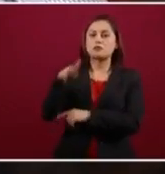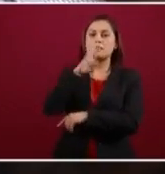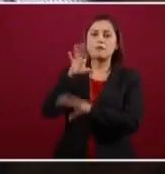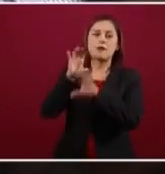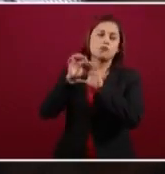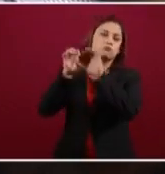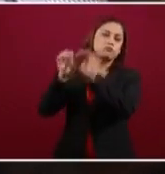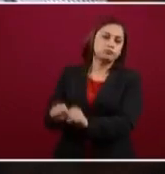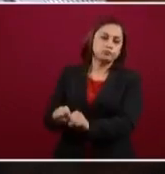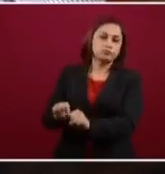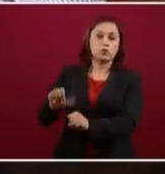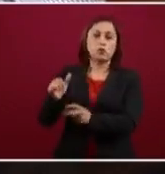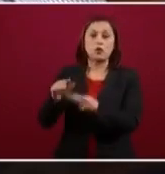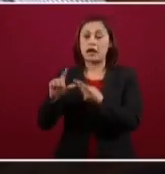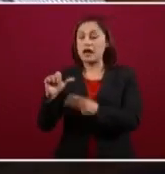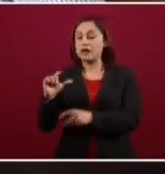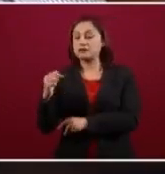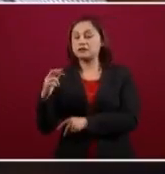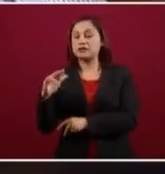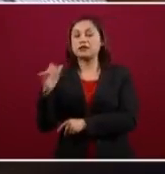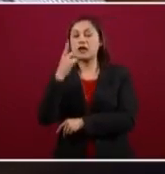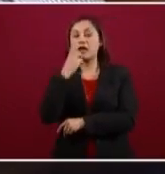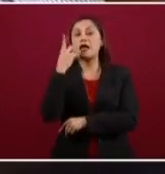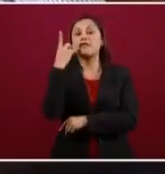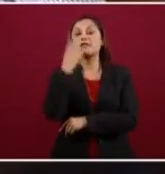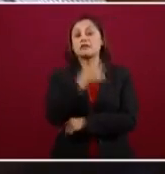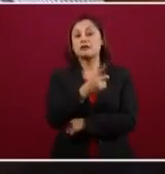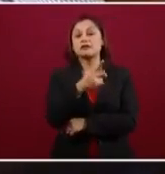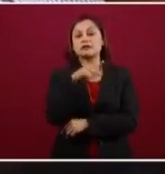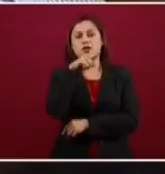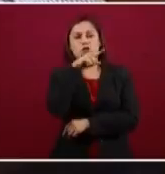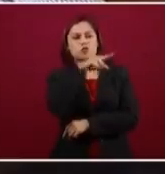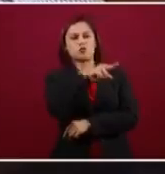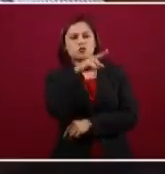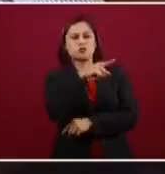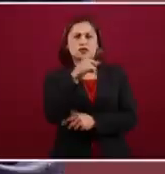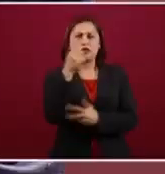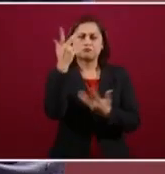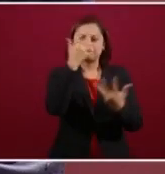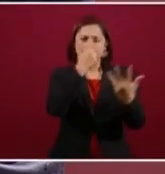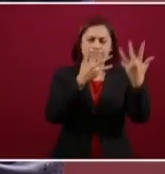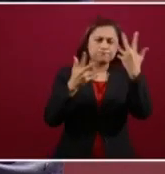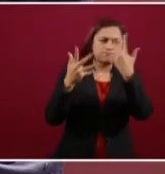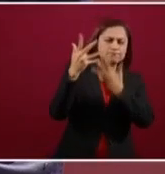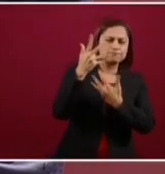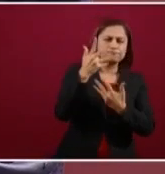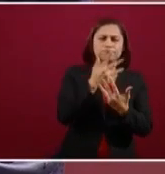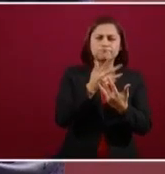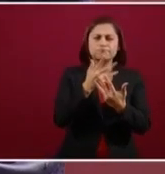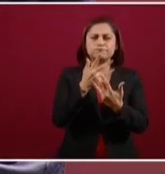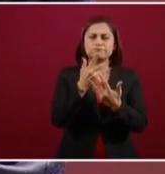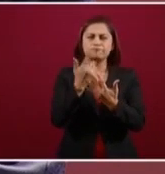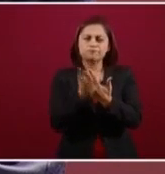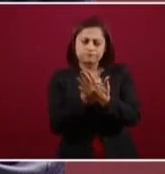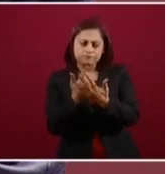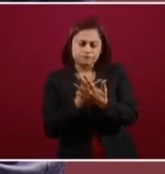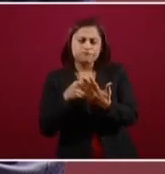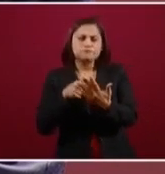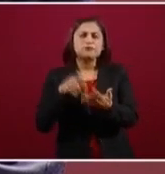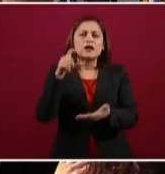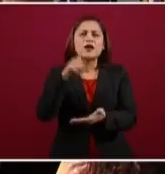que Ancira asegura que usted está, así lo dice, un poco revuelto con los datos de la compra de estas plantas